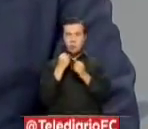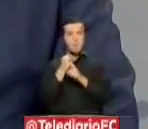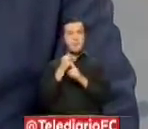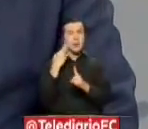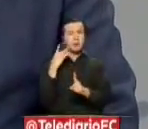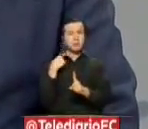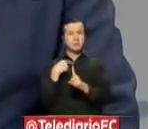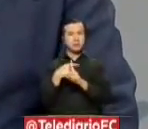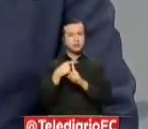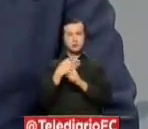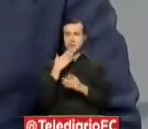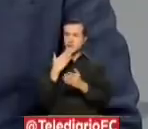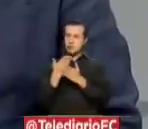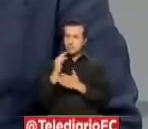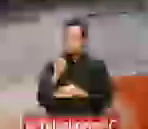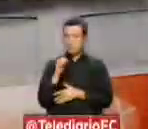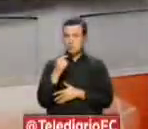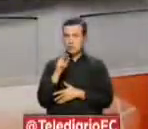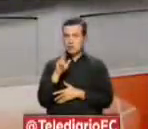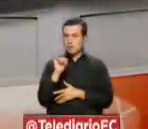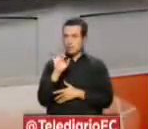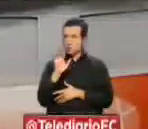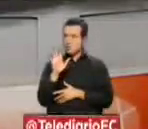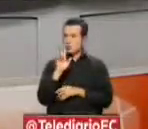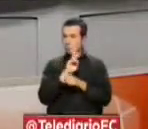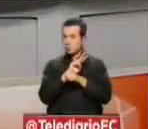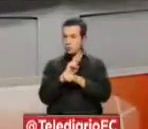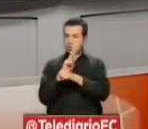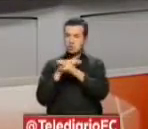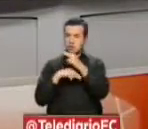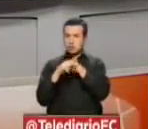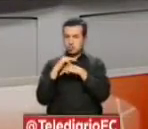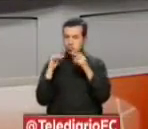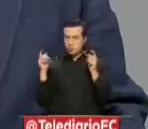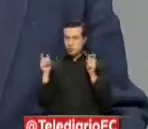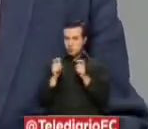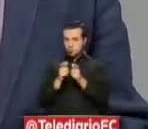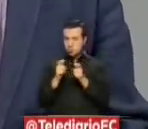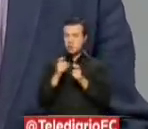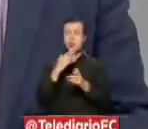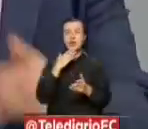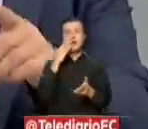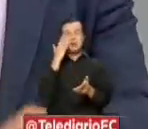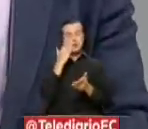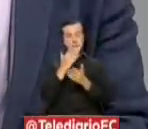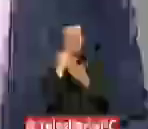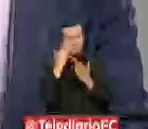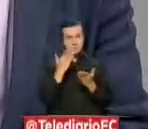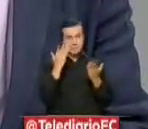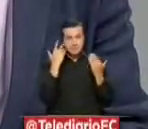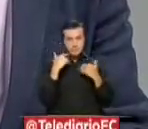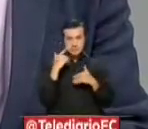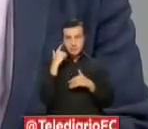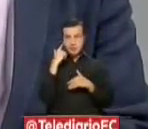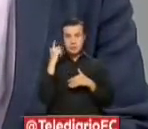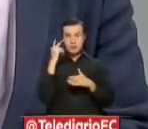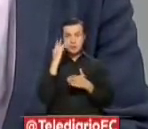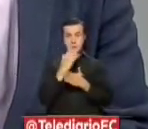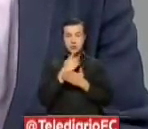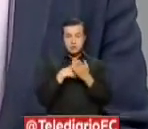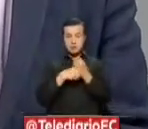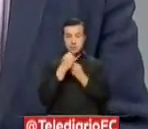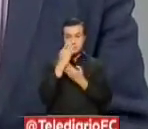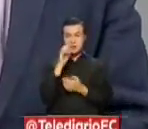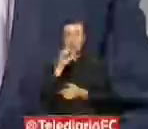ecuatorianos. Gracias, Margarita Hernández, superintendente de Economía Popular y Solidaria, por estar esta mañana aquí. Hacemos un breve corte. Regresamos con